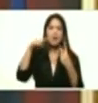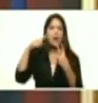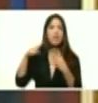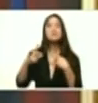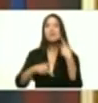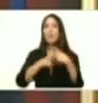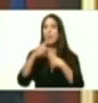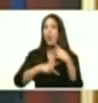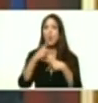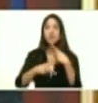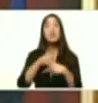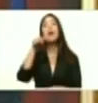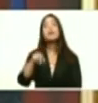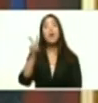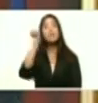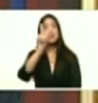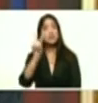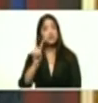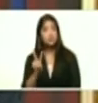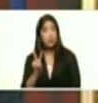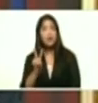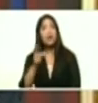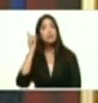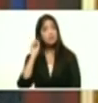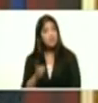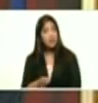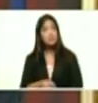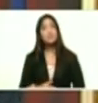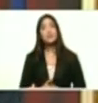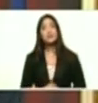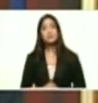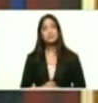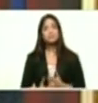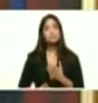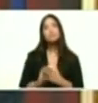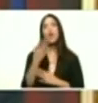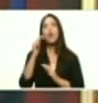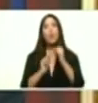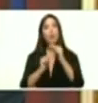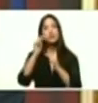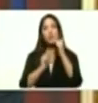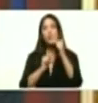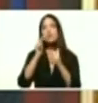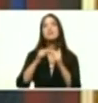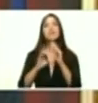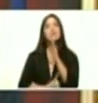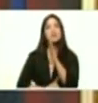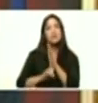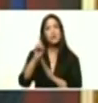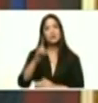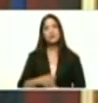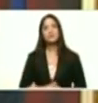productiva, que Venezuela tiene que instalar, construir y desarrollar.